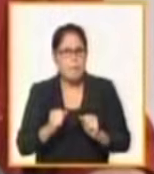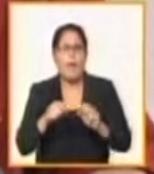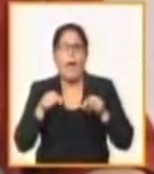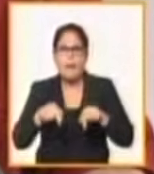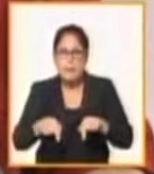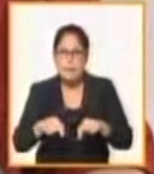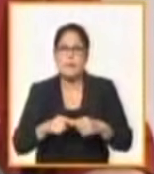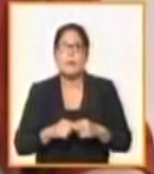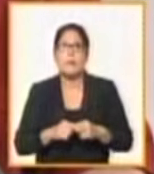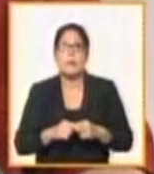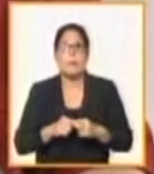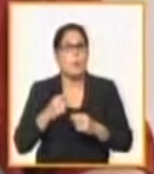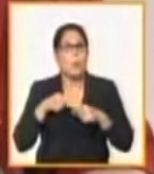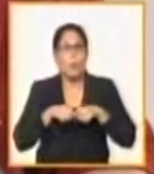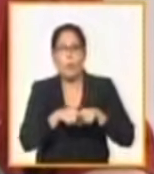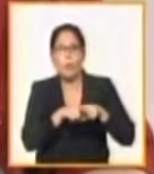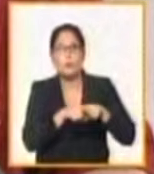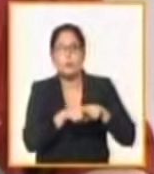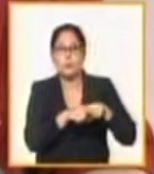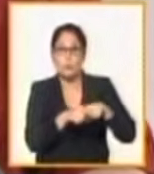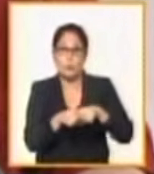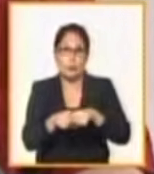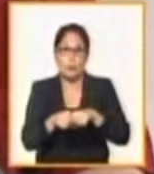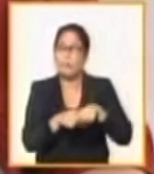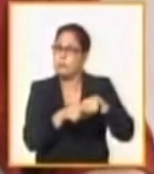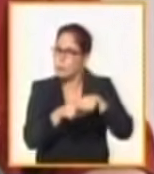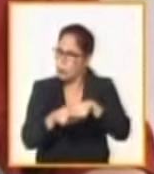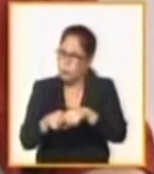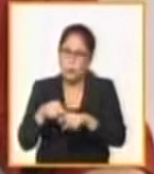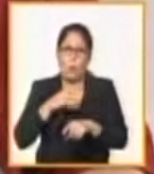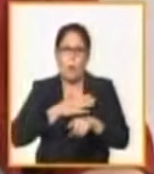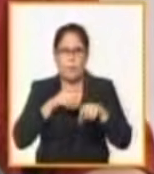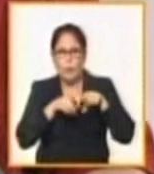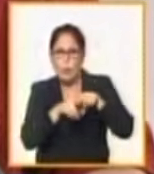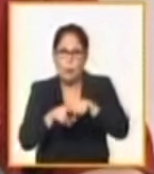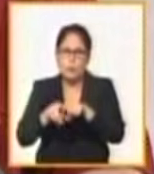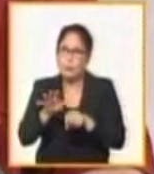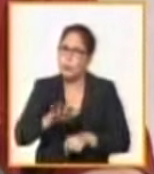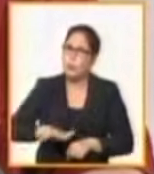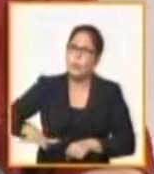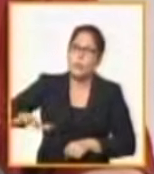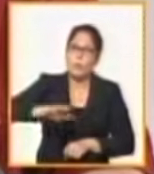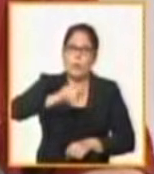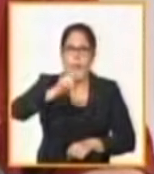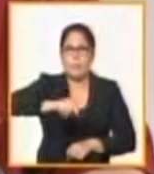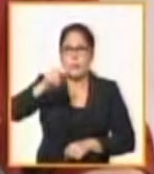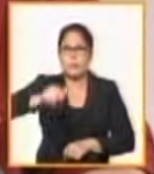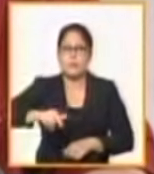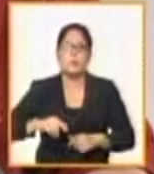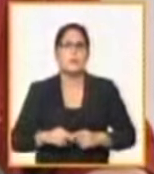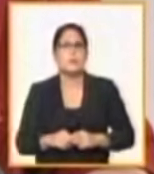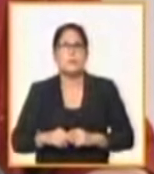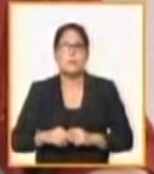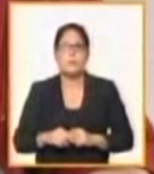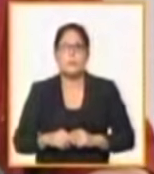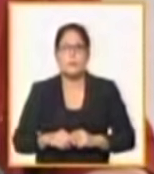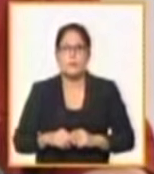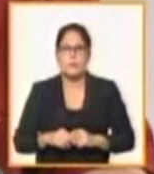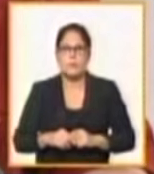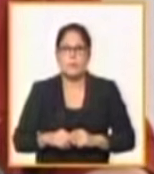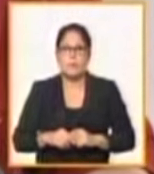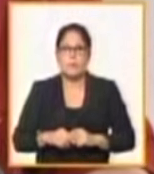sé. Y él bajó conmigo, tan generoso como fue siempre conmigo y con todas las personas a quien él